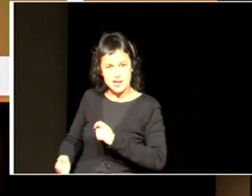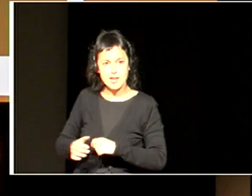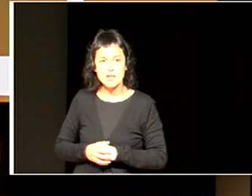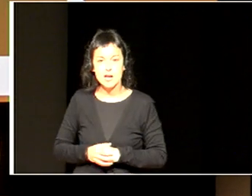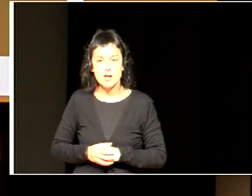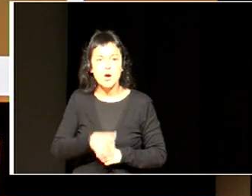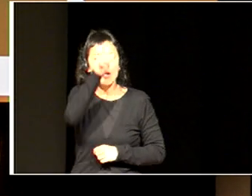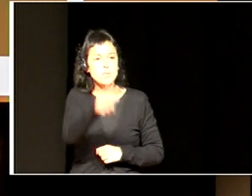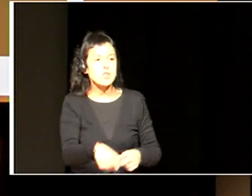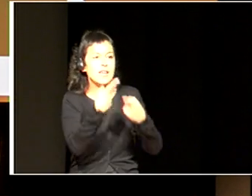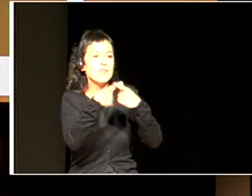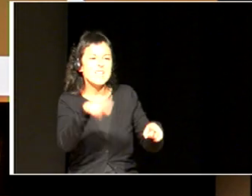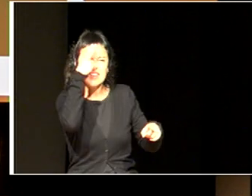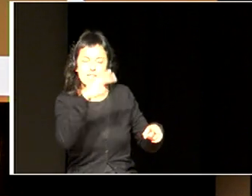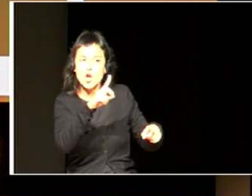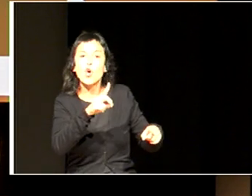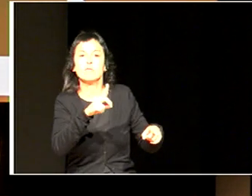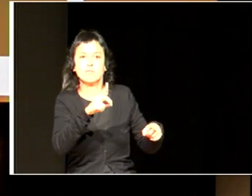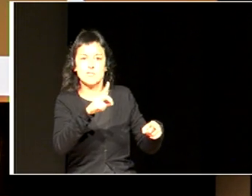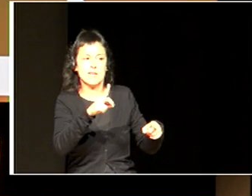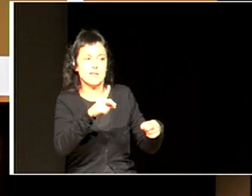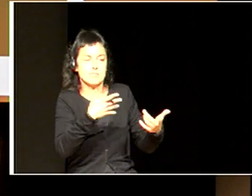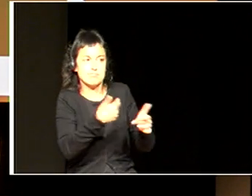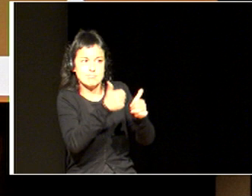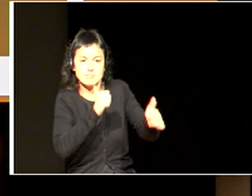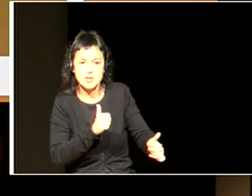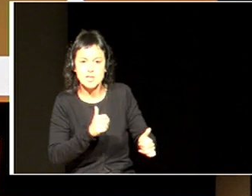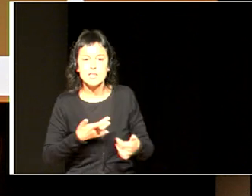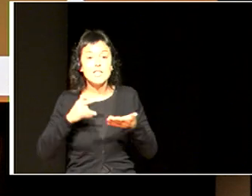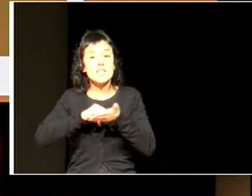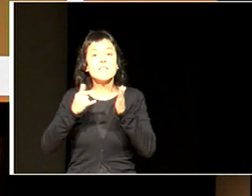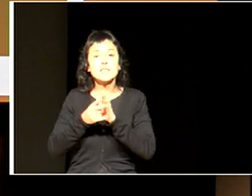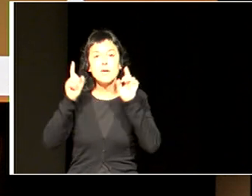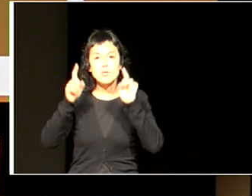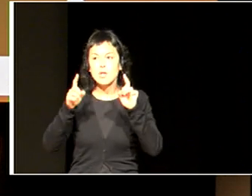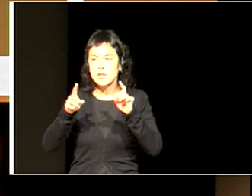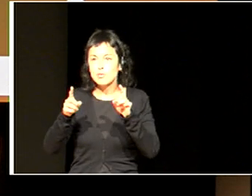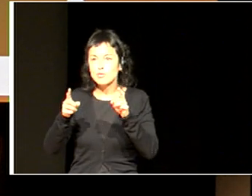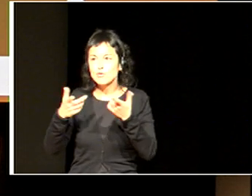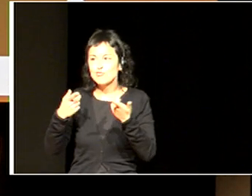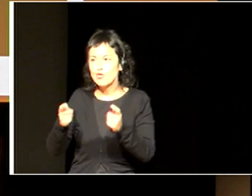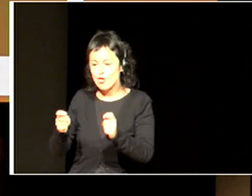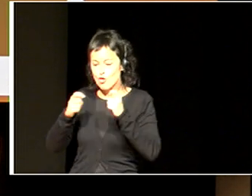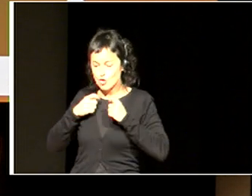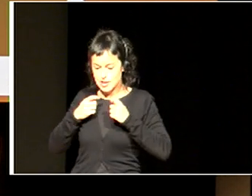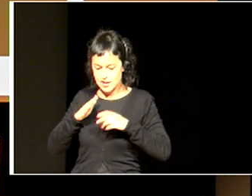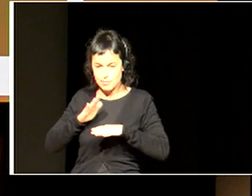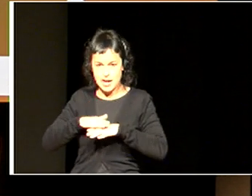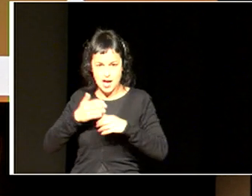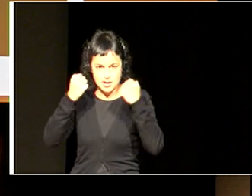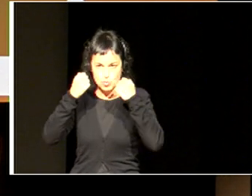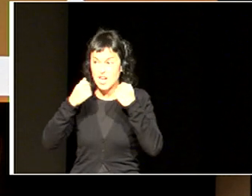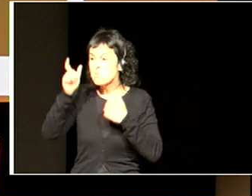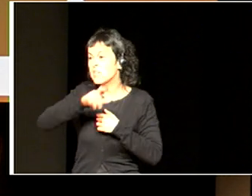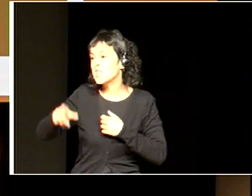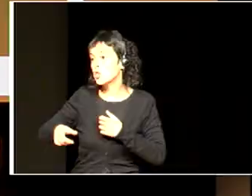diferente no a tolerarlo y por favor que el sistema educativo aprenda de una vez a darnos pupitre quienes hemos estudiado en otras épocas no